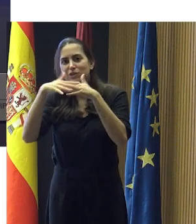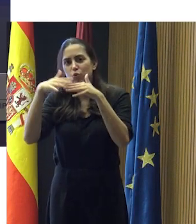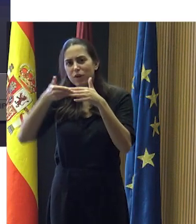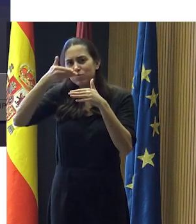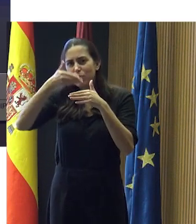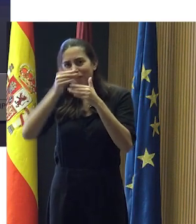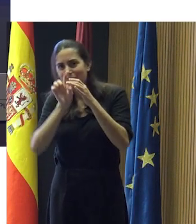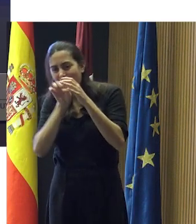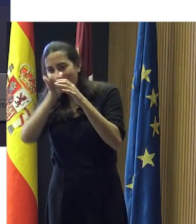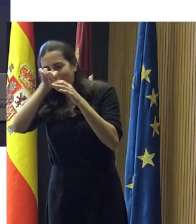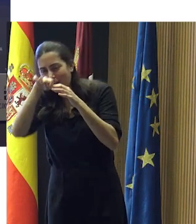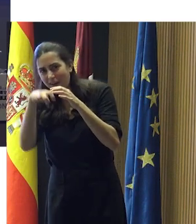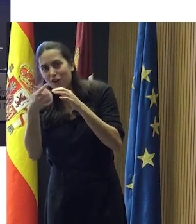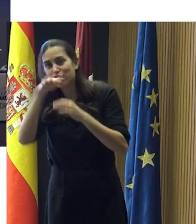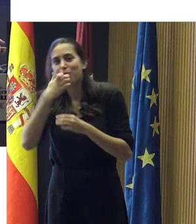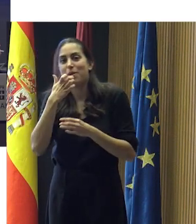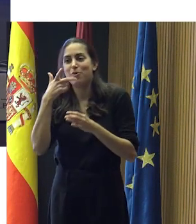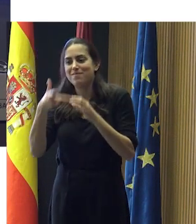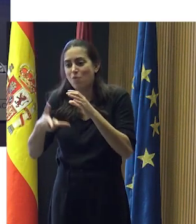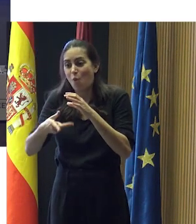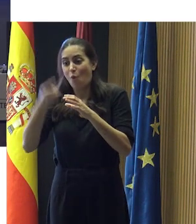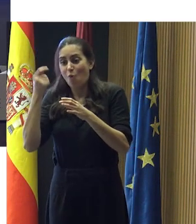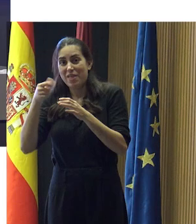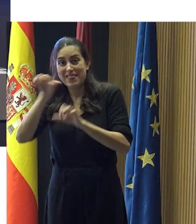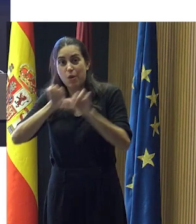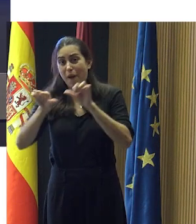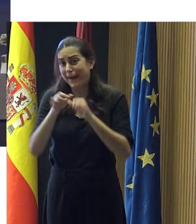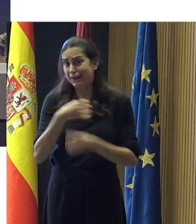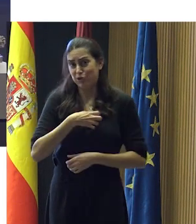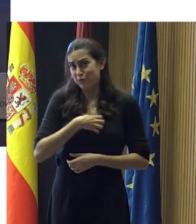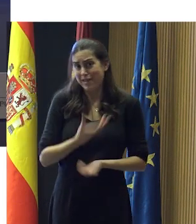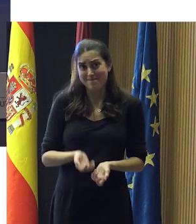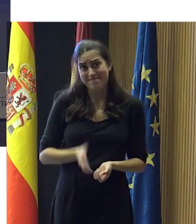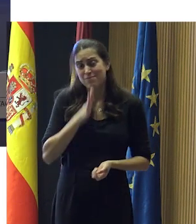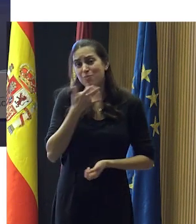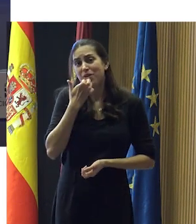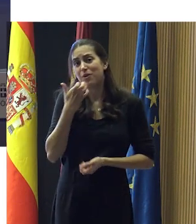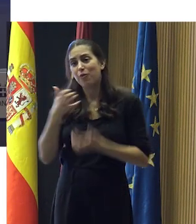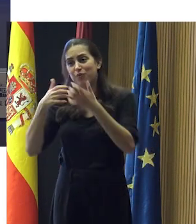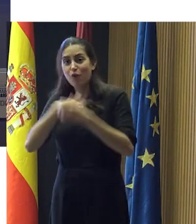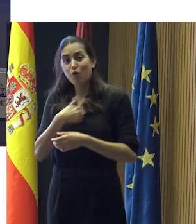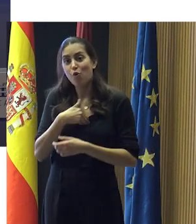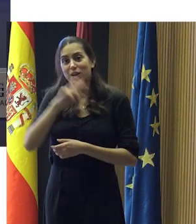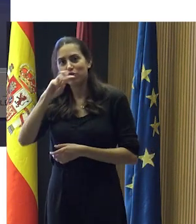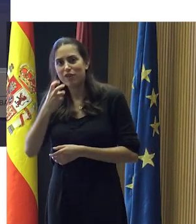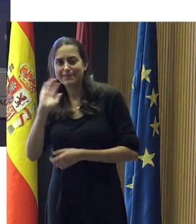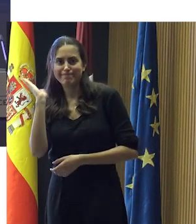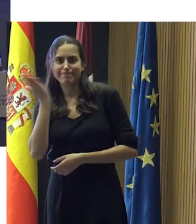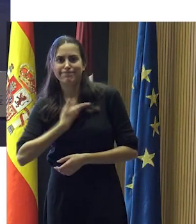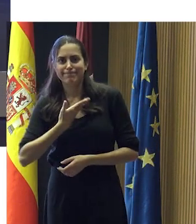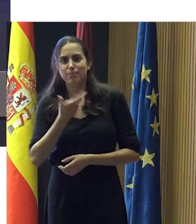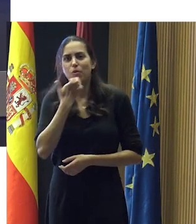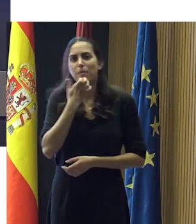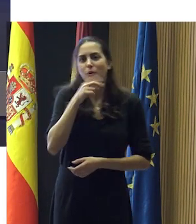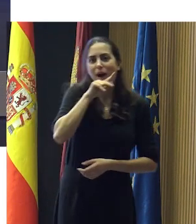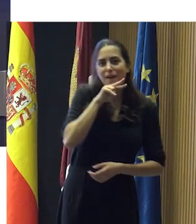cruciales que muchas veces no vamos a poder extirpar con cirugía, porque comprometeríamos otras funciones vitales de la persona, ¿no? A lo mejor pues,